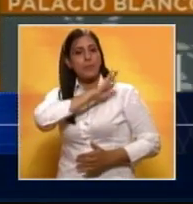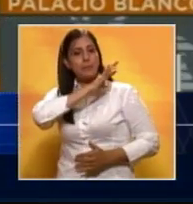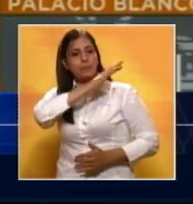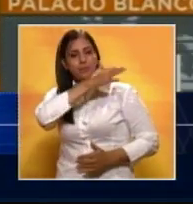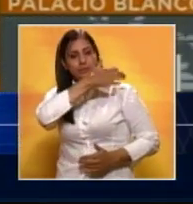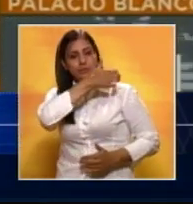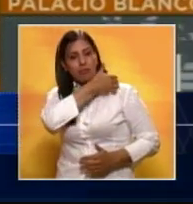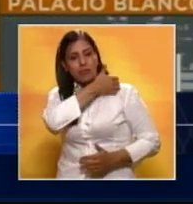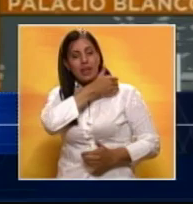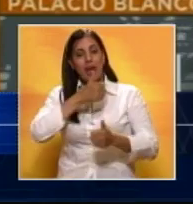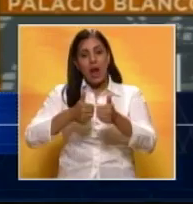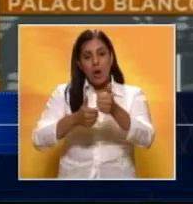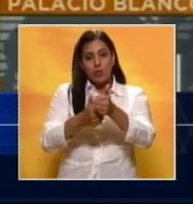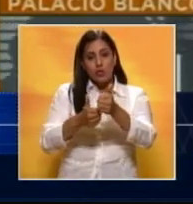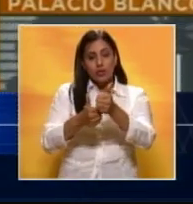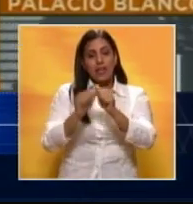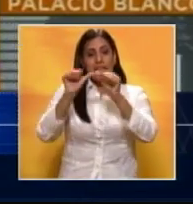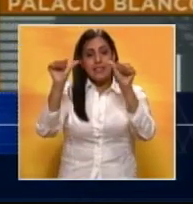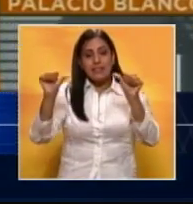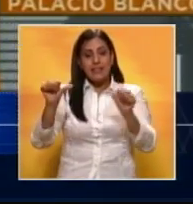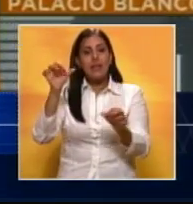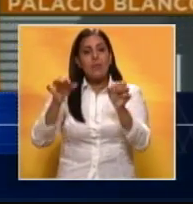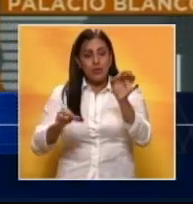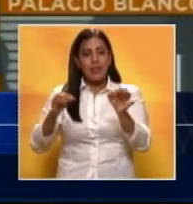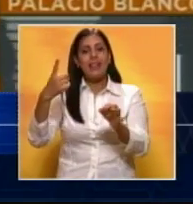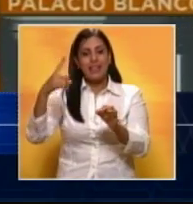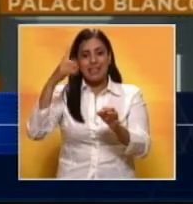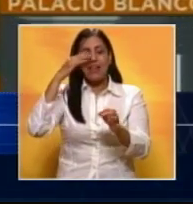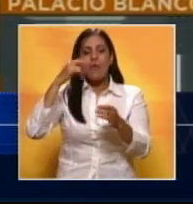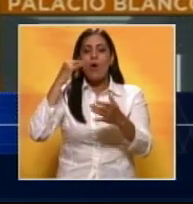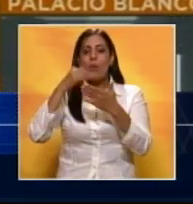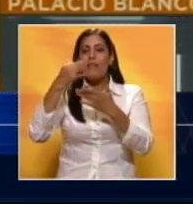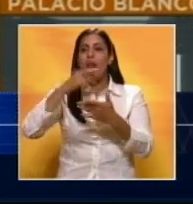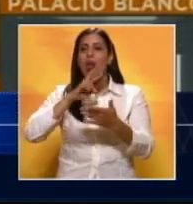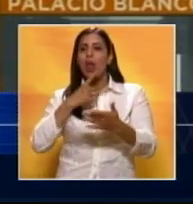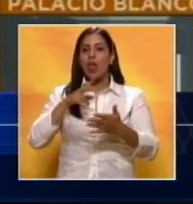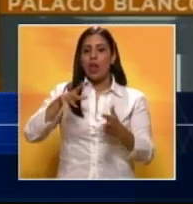autoridades auxiliares del sistema de justicia tienen cómo hacerlo.